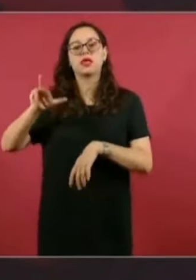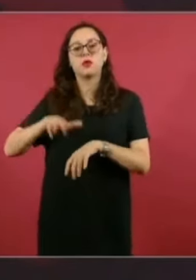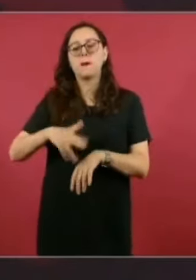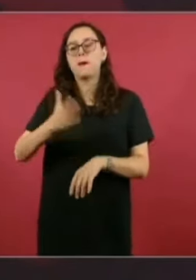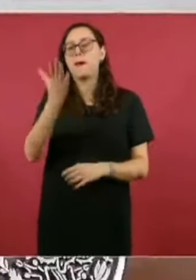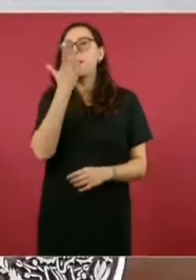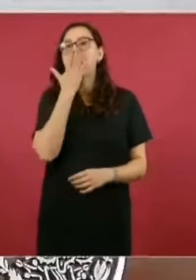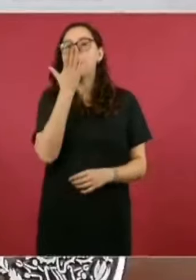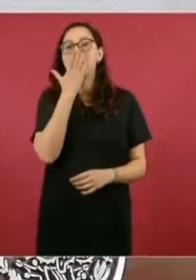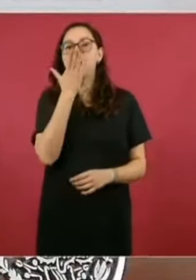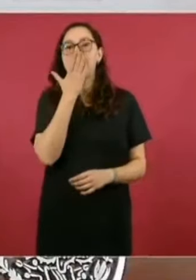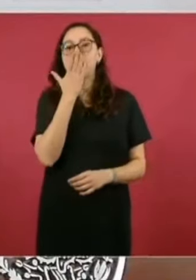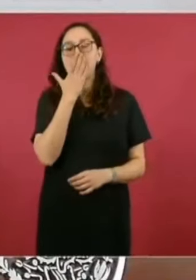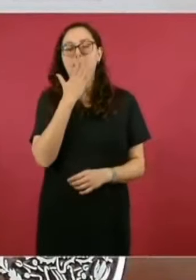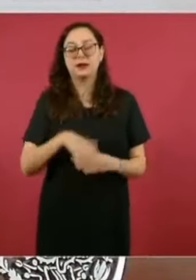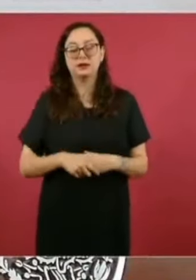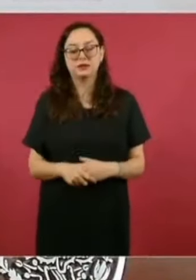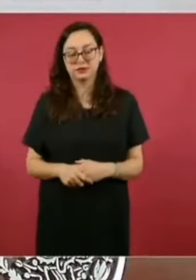y